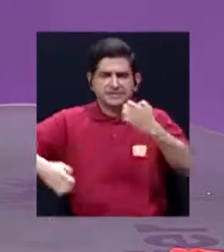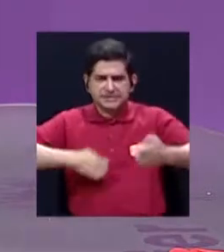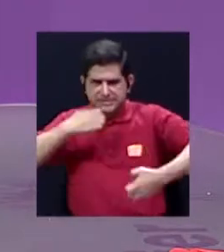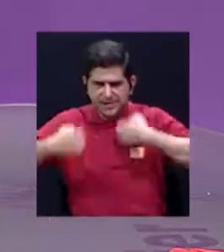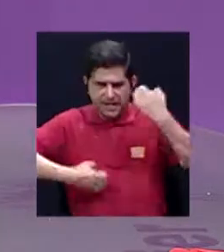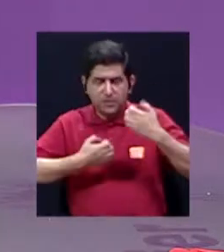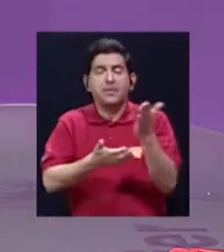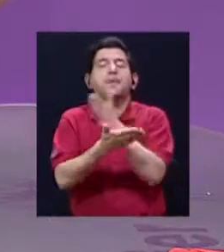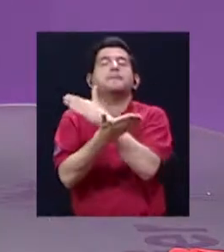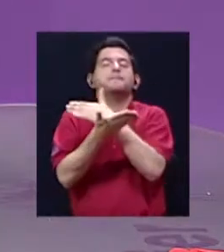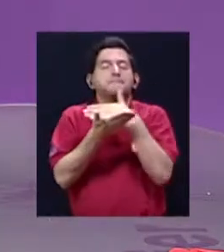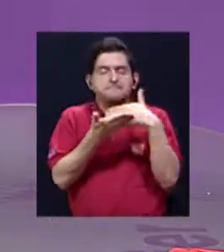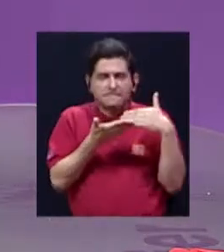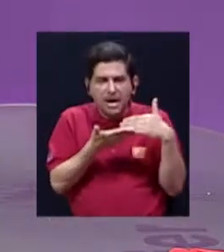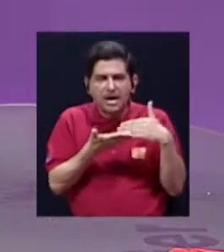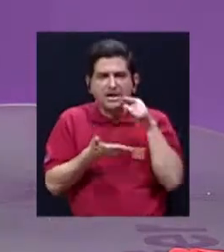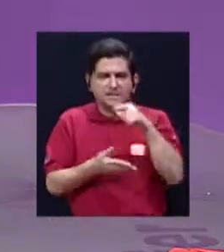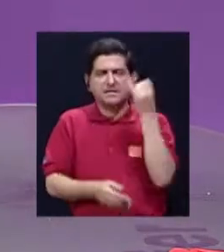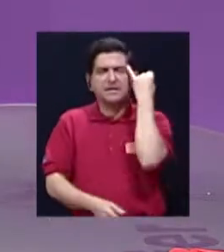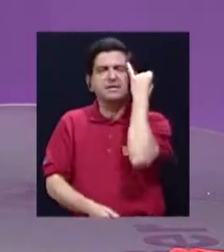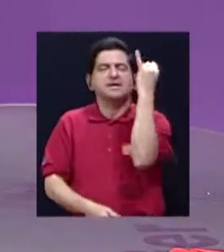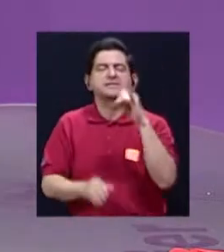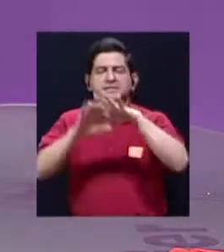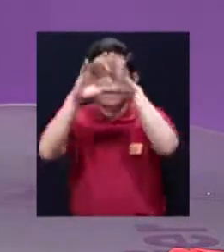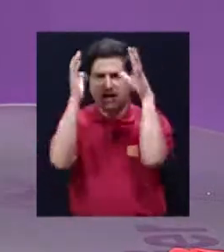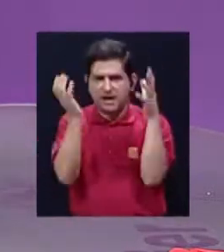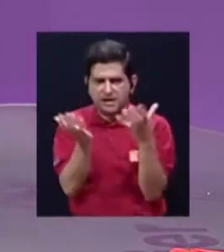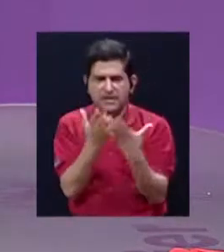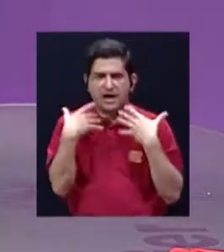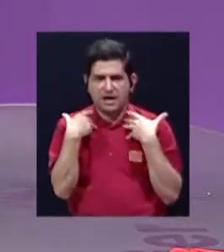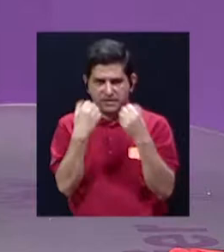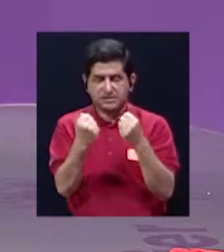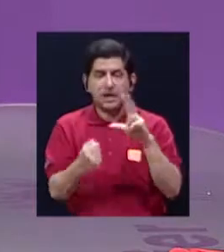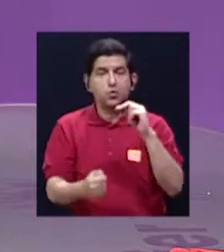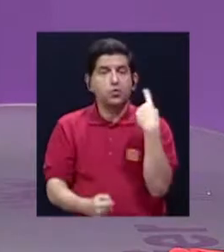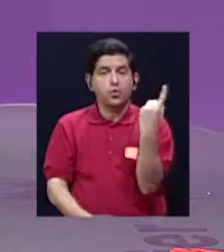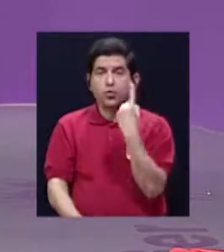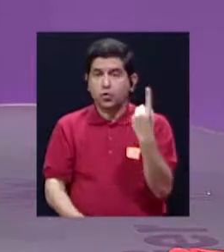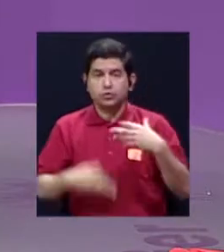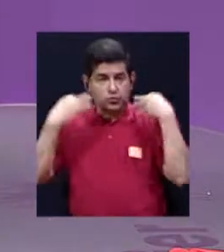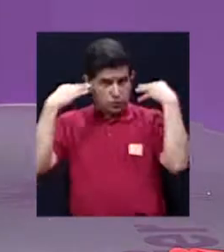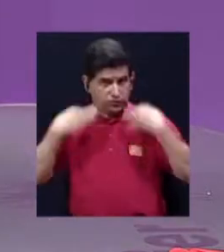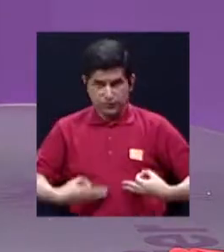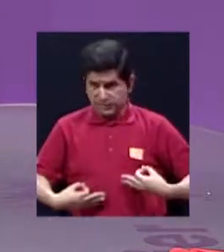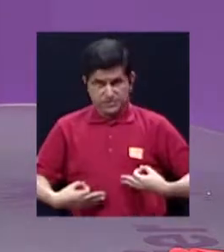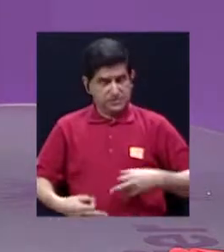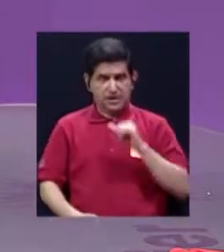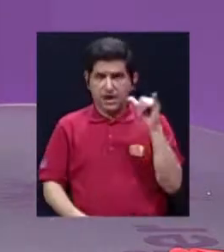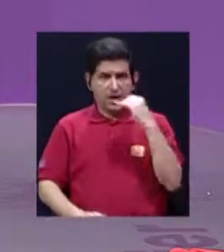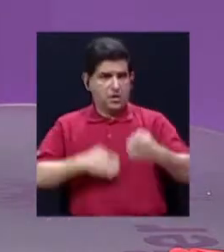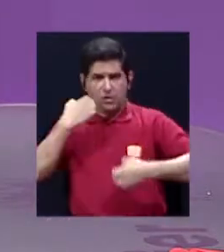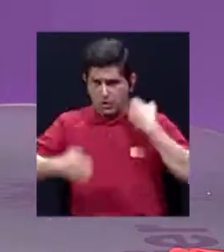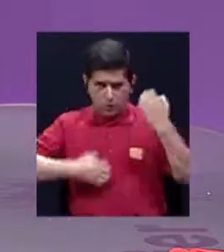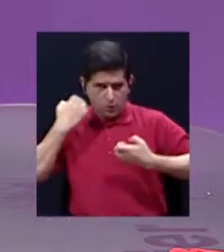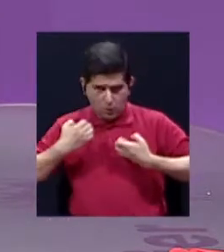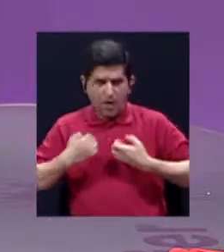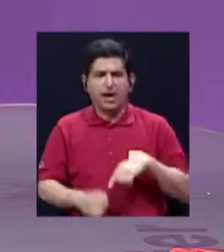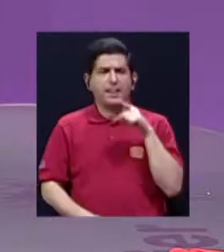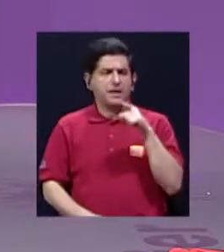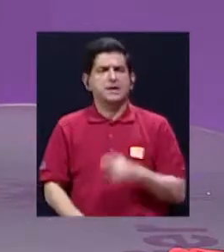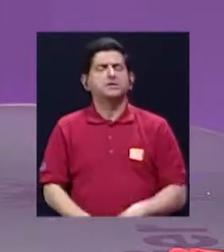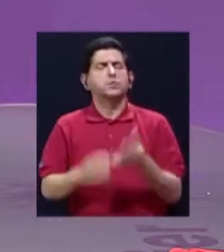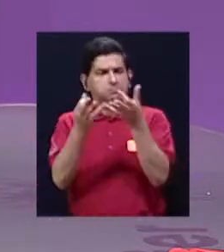hace parte de ese concepto global de salud. No solo la física, sino también la emocional y eso es